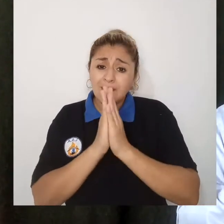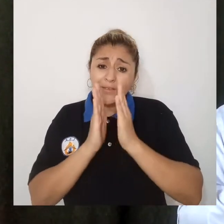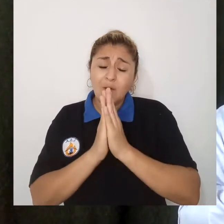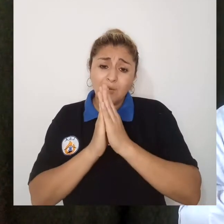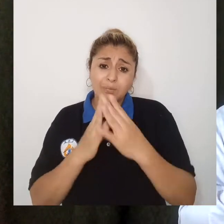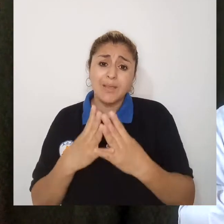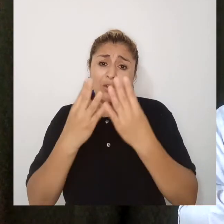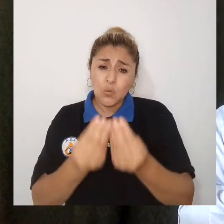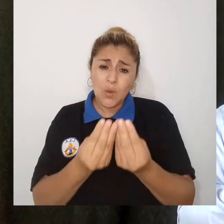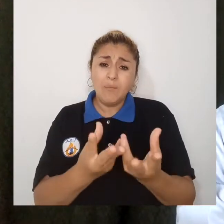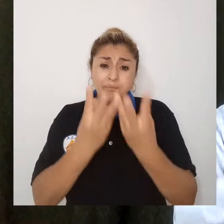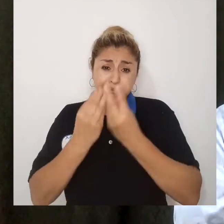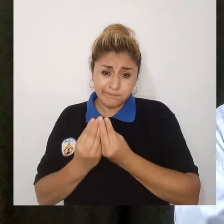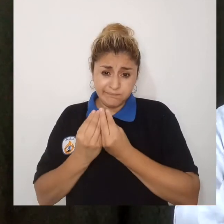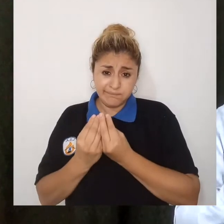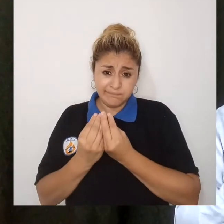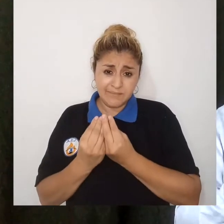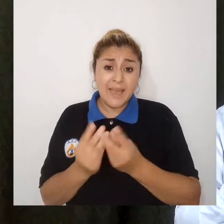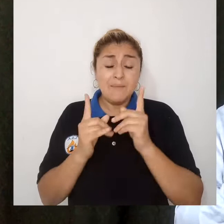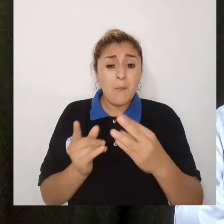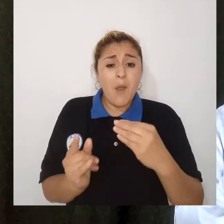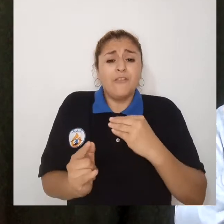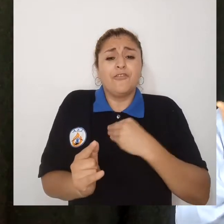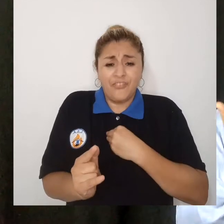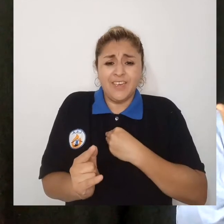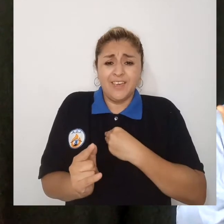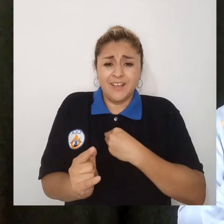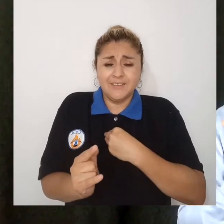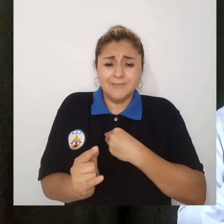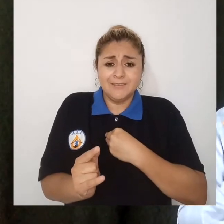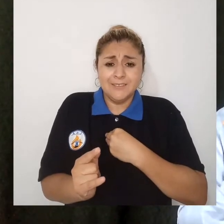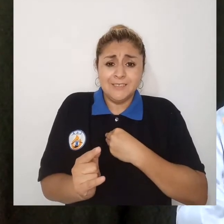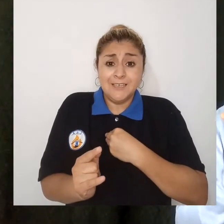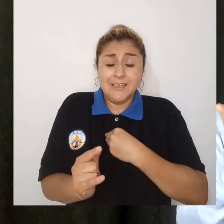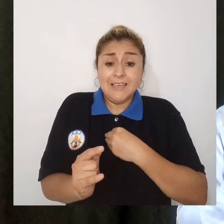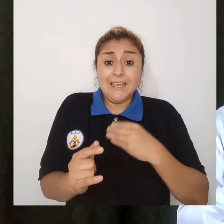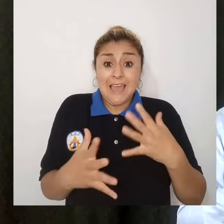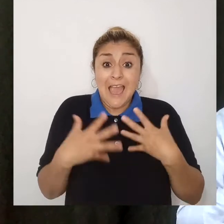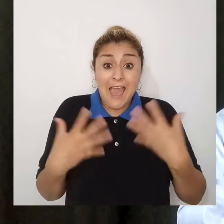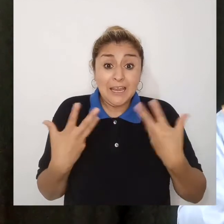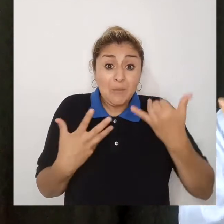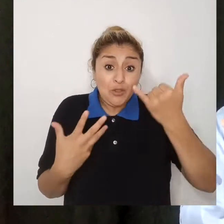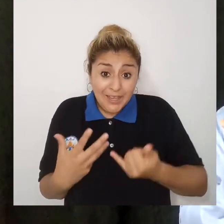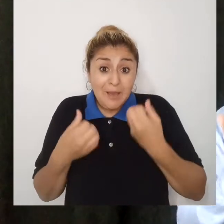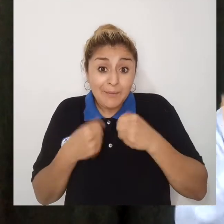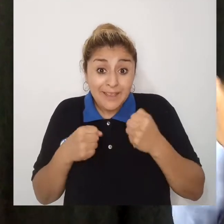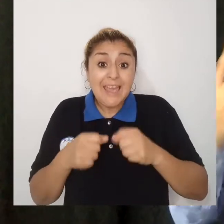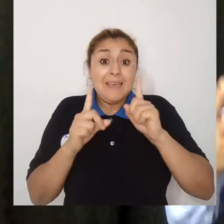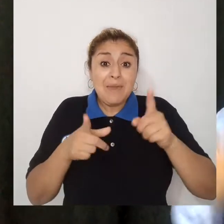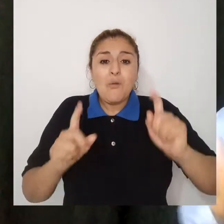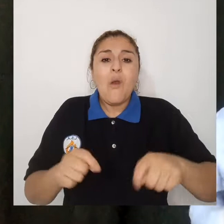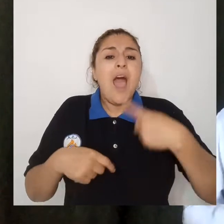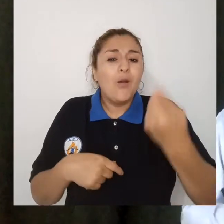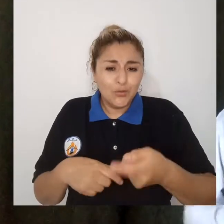fe una fe intacta y tener ánimo para estar juntos para compartir en las